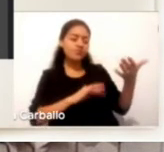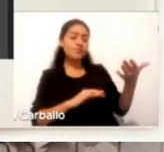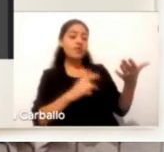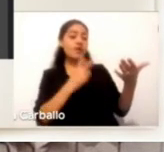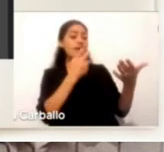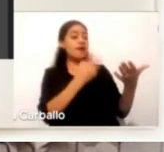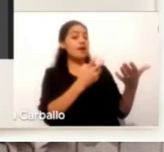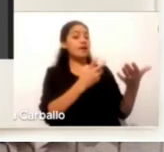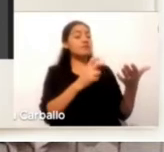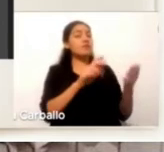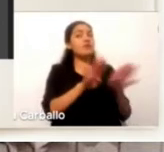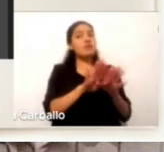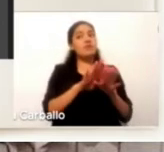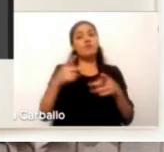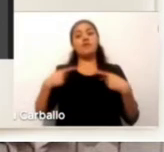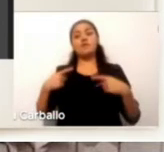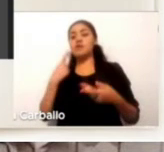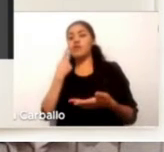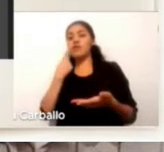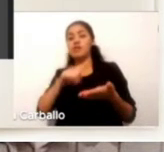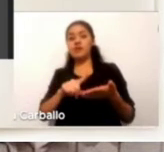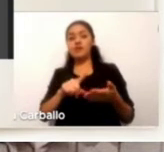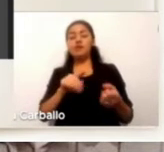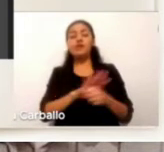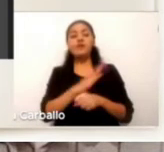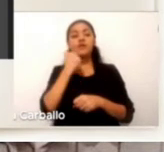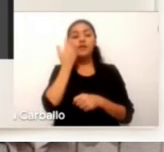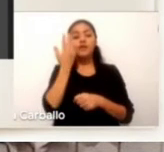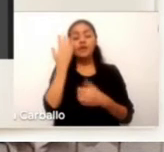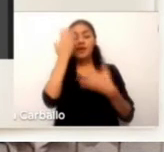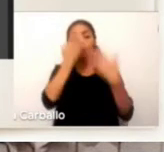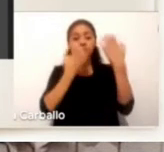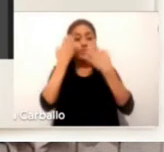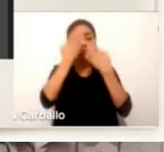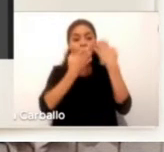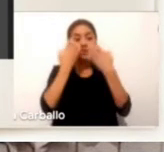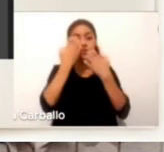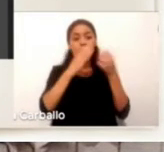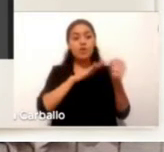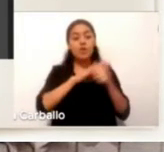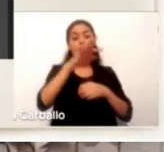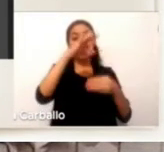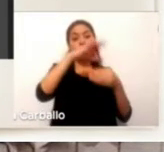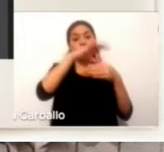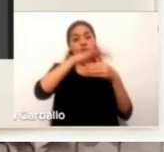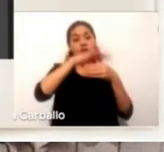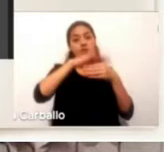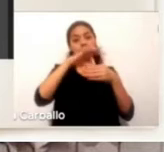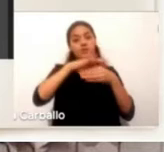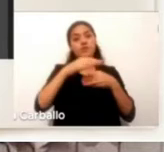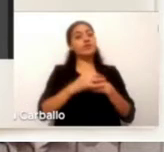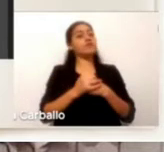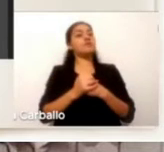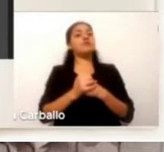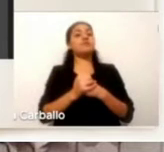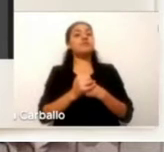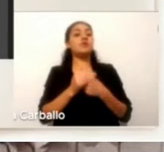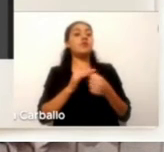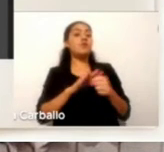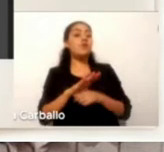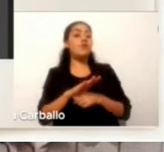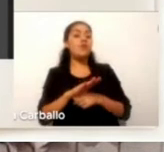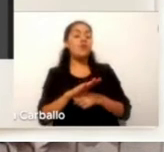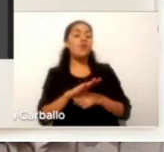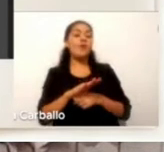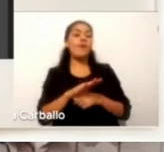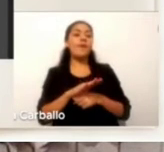actora, procedió a estudiar las causales de nulidad de votación aducidas, específicamente las relativas a la integración de las